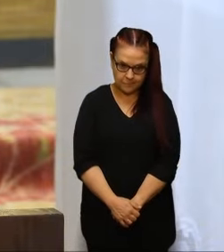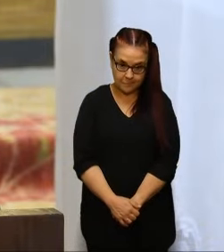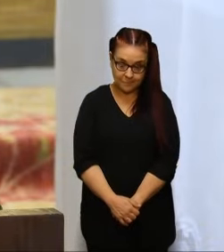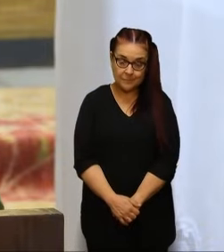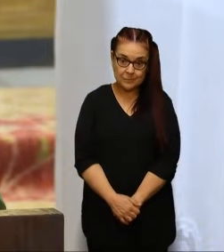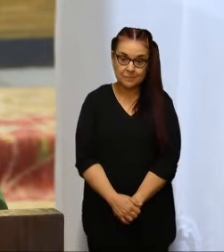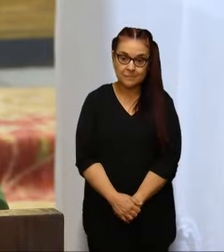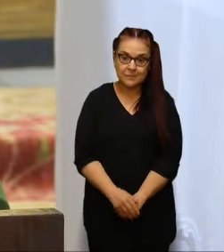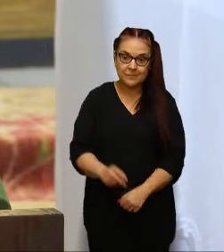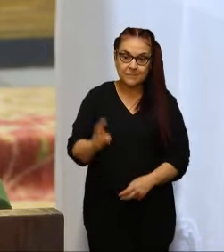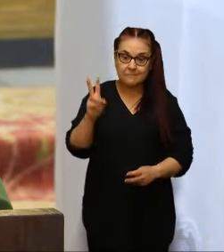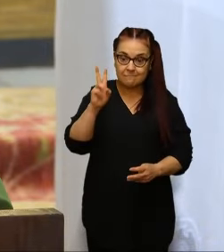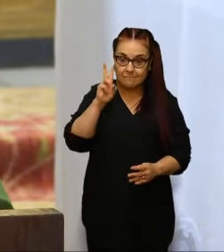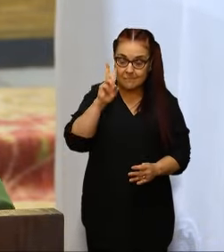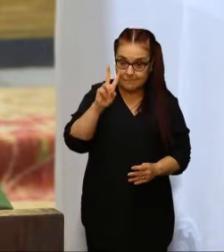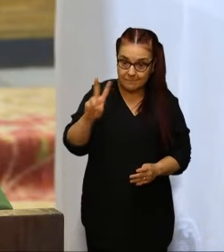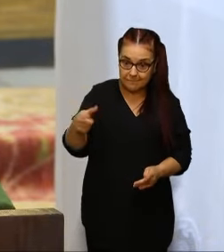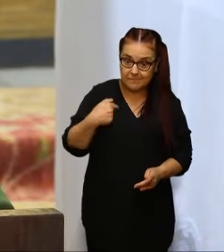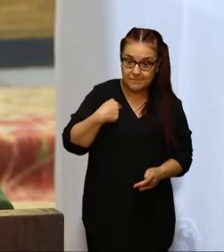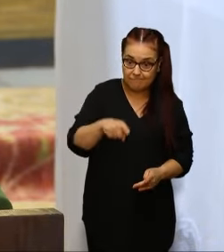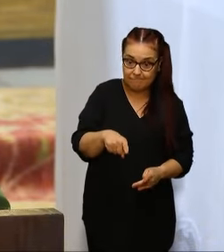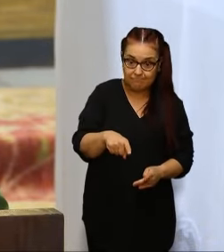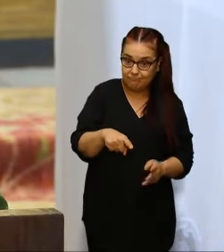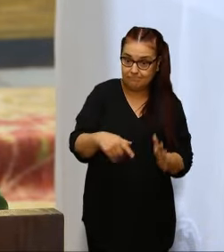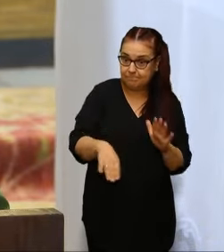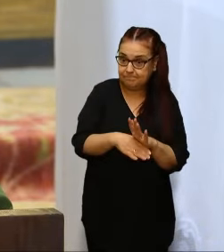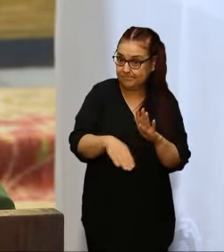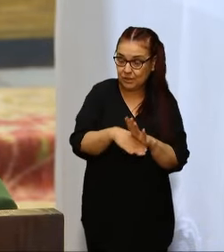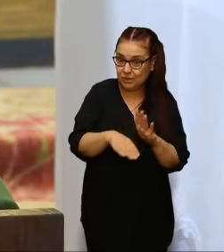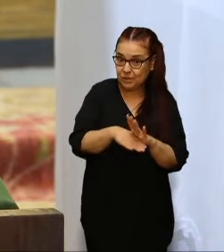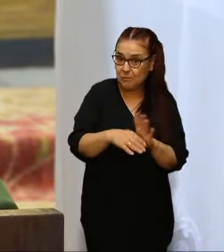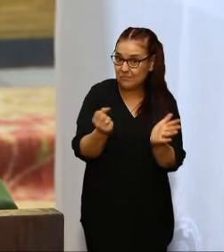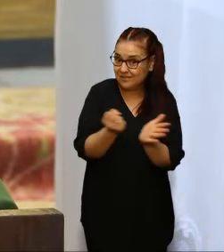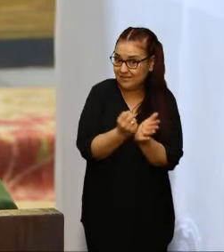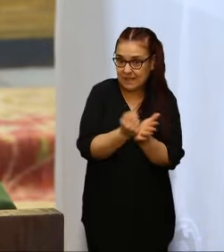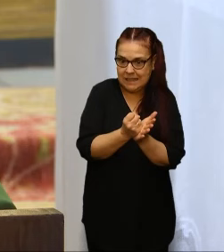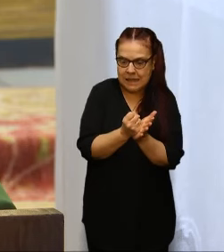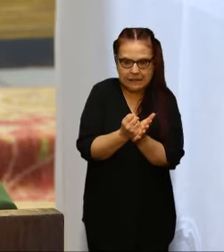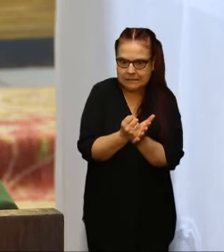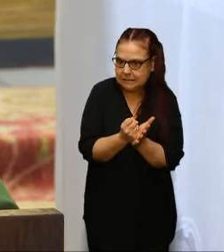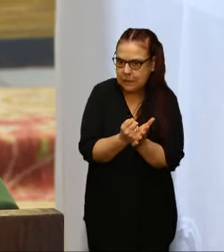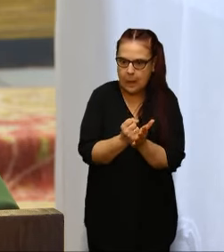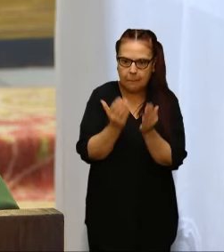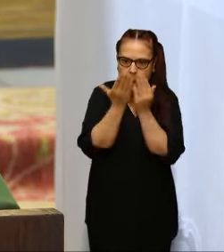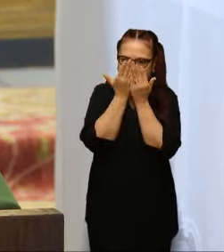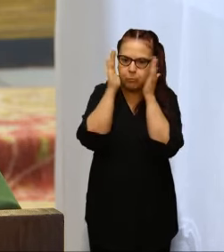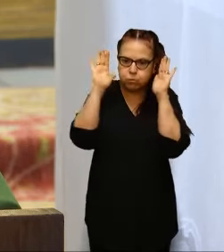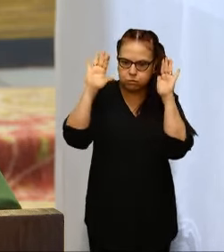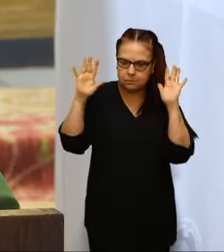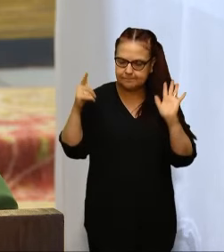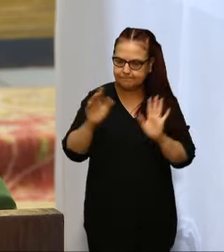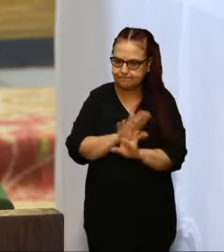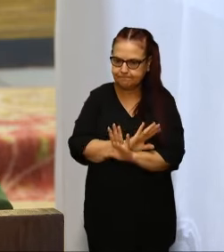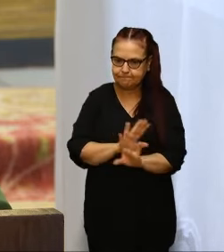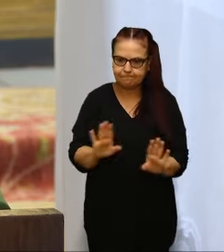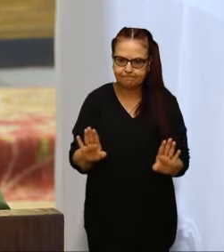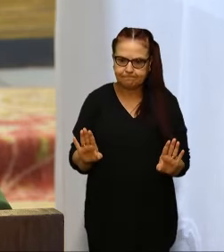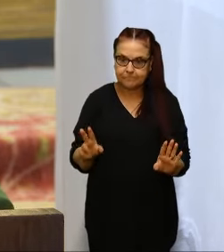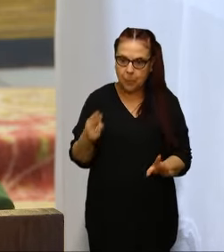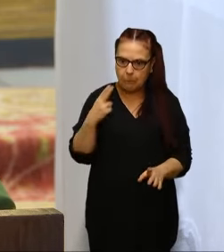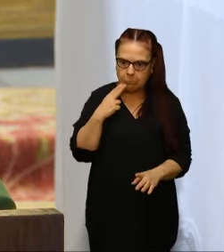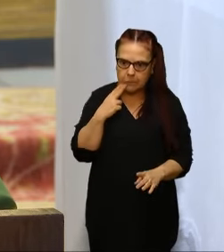Como veis, continuamos con todas las señales apocalípticas que dan